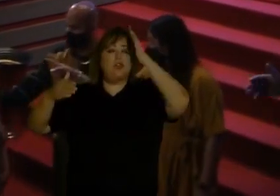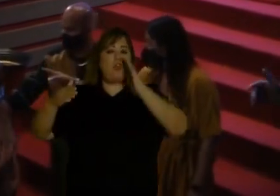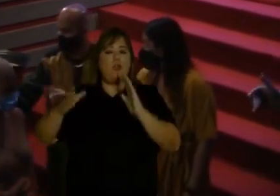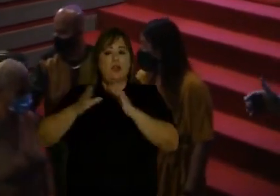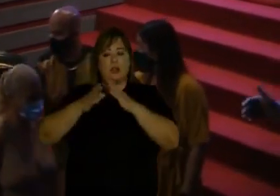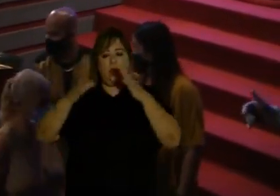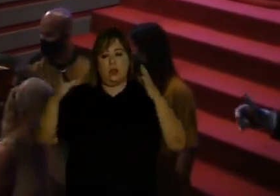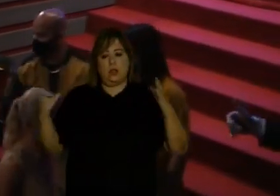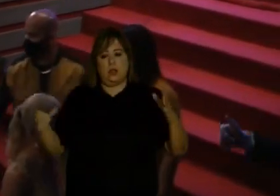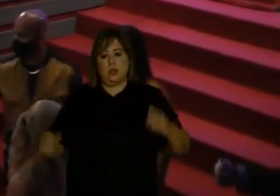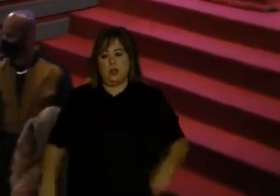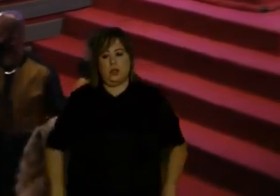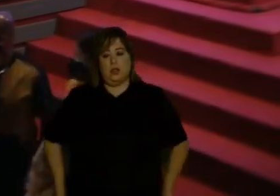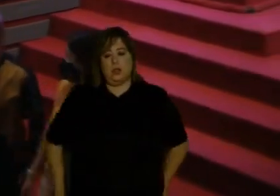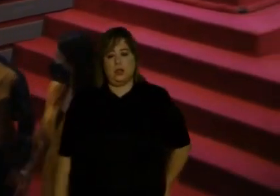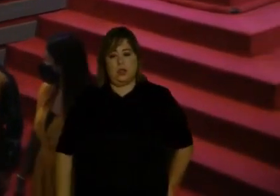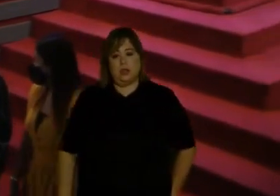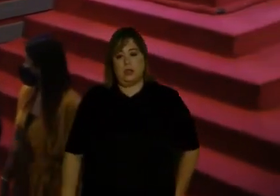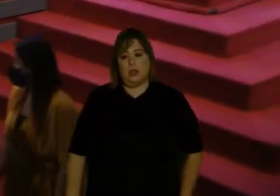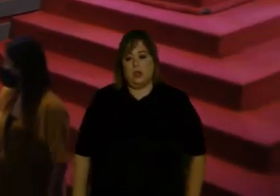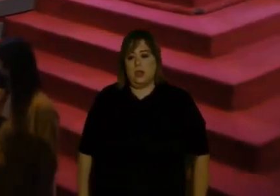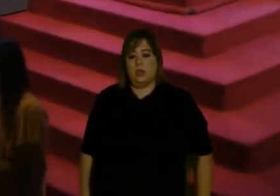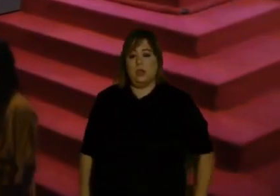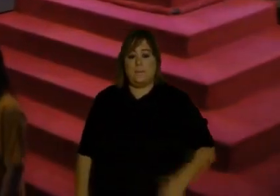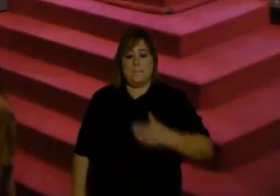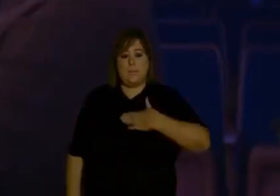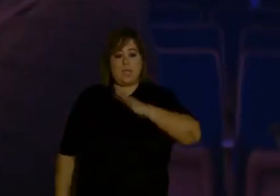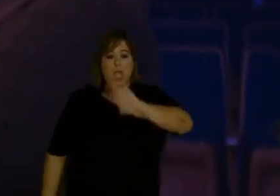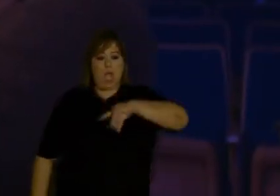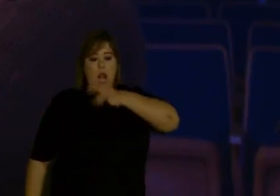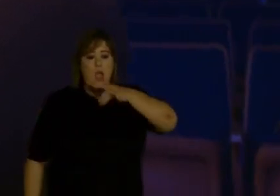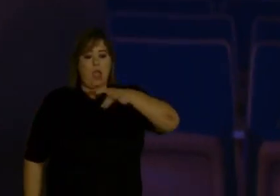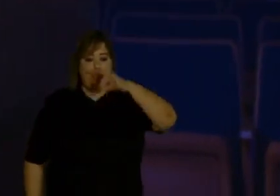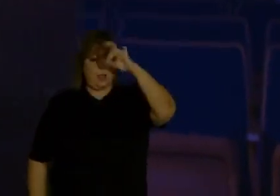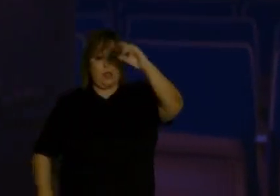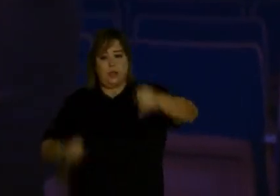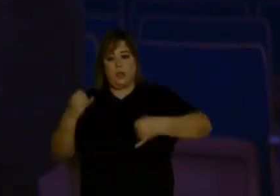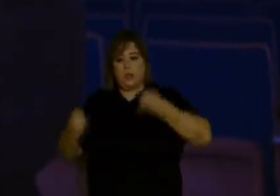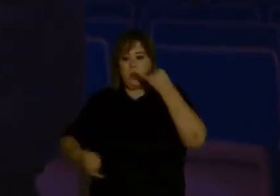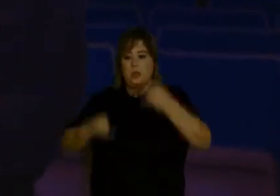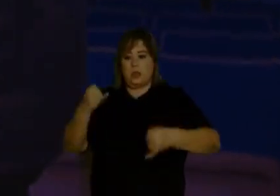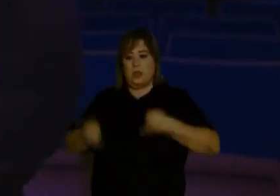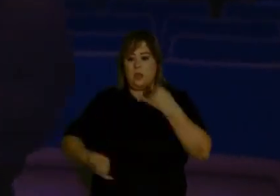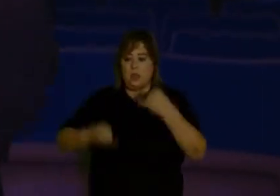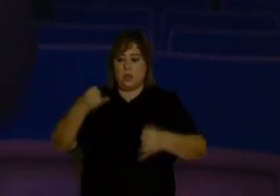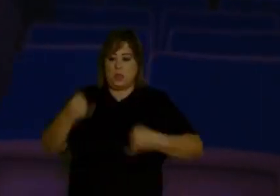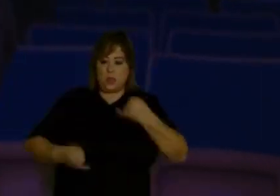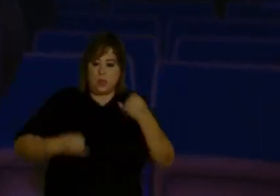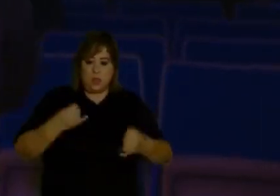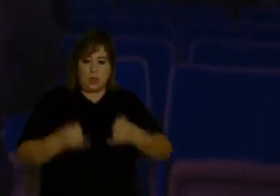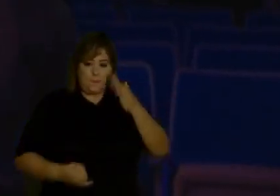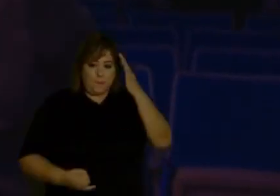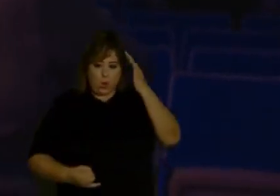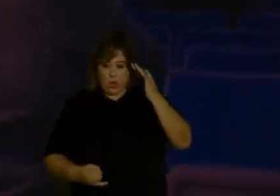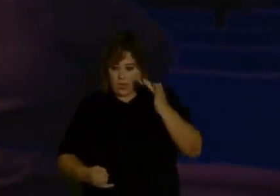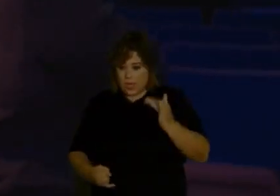Grande gozo hay en mi alma hoy, pues Jesús conmigo